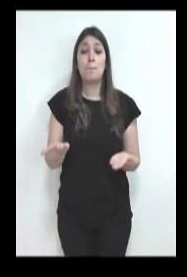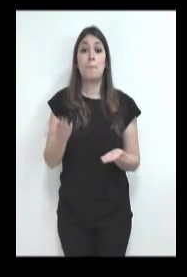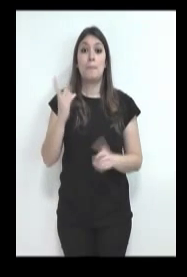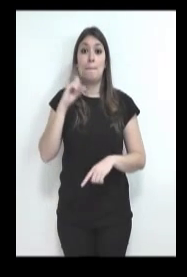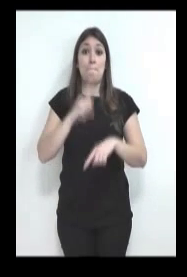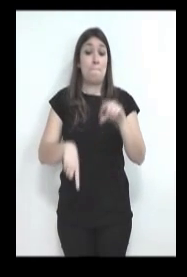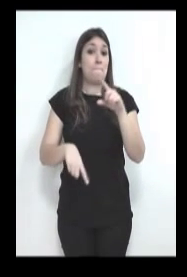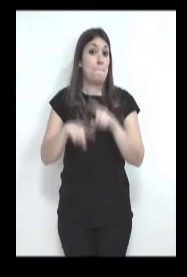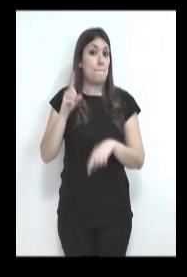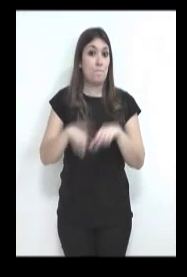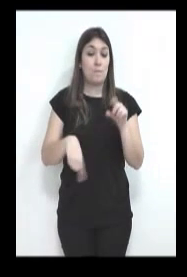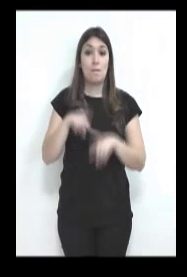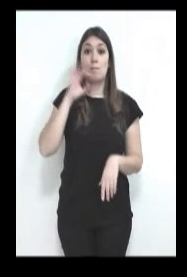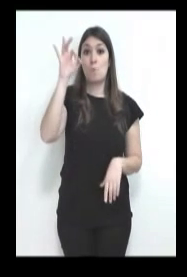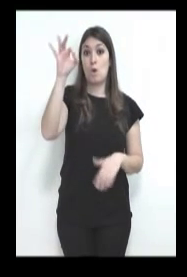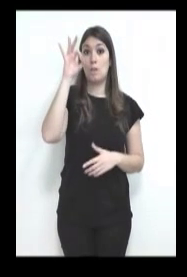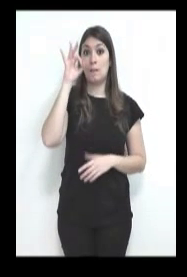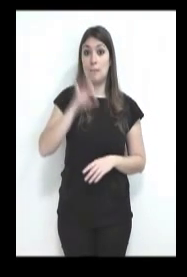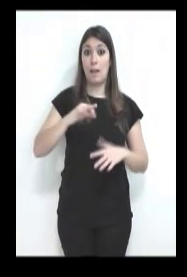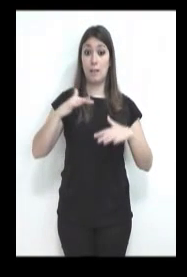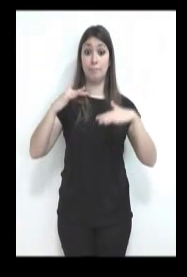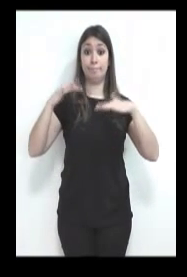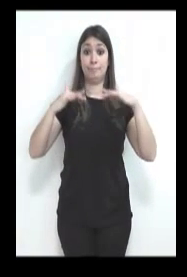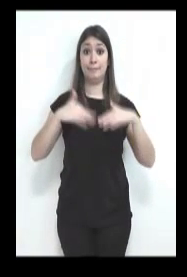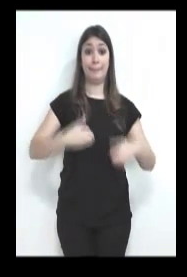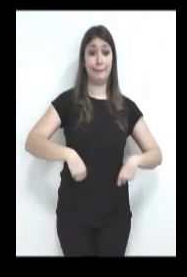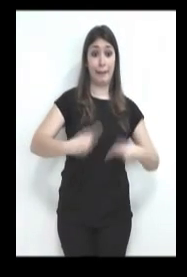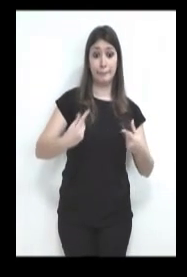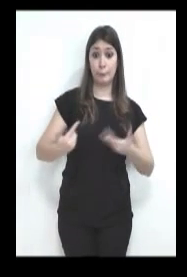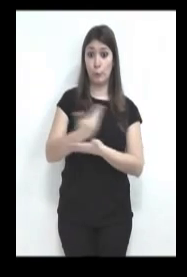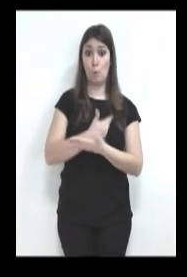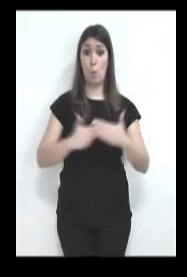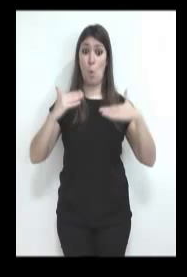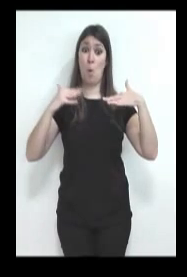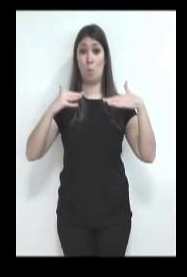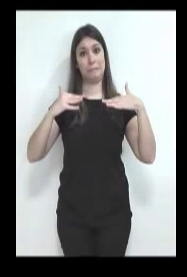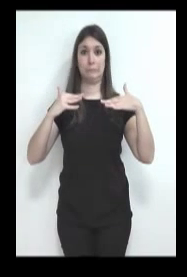los ratios se vayan pareciendo, pues ya no habrá tanta